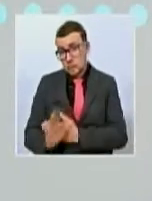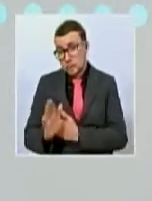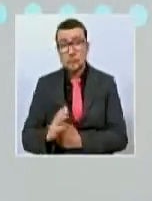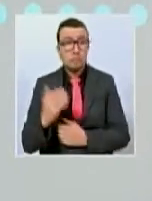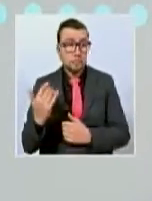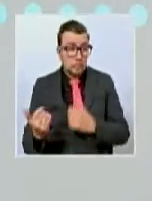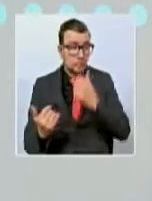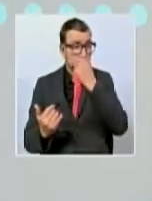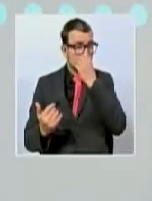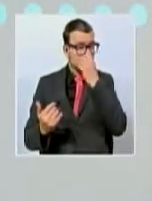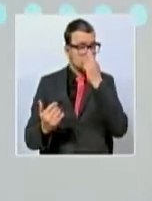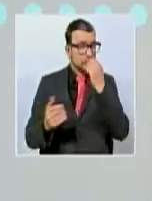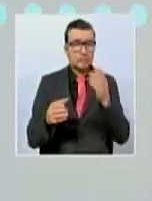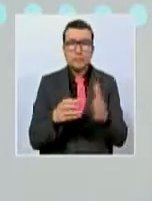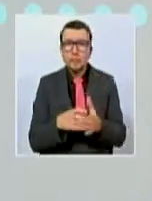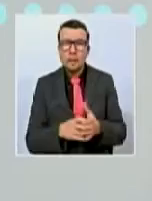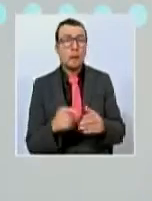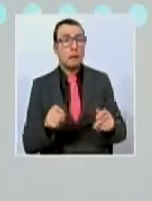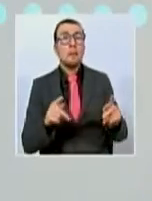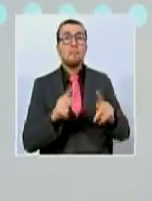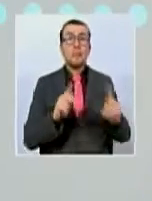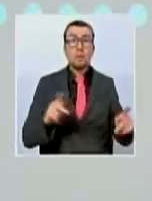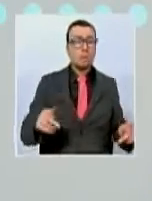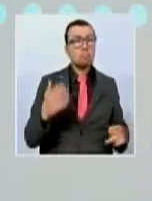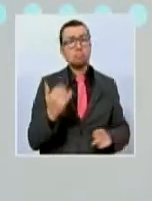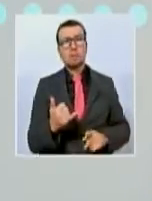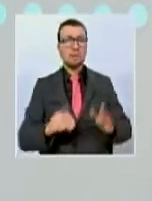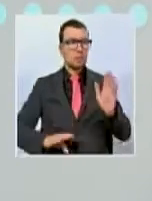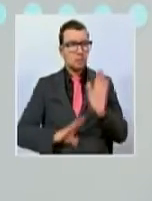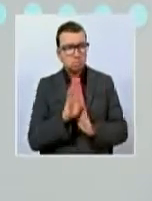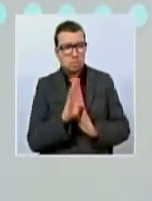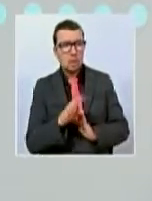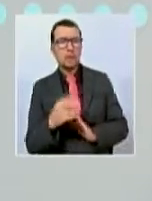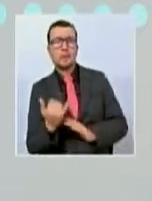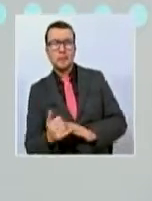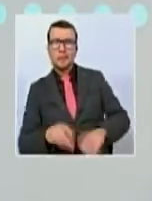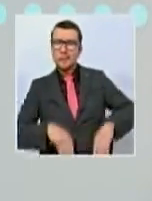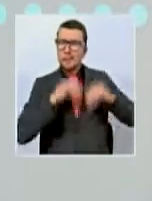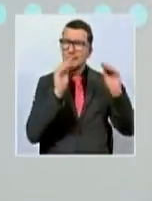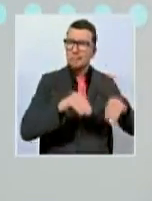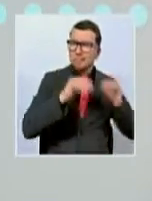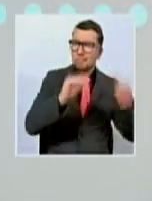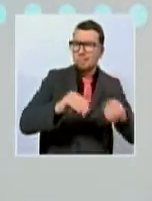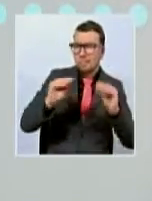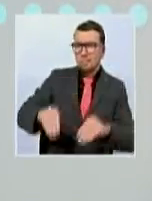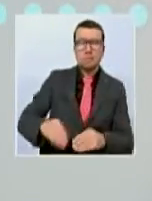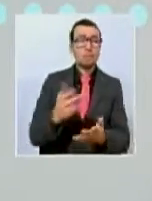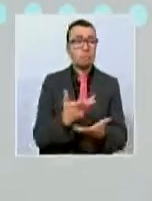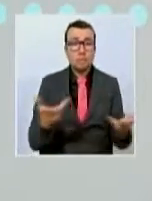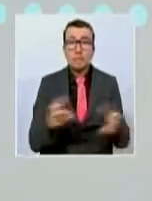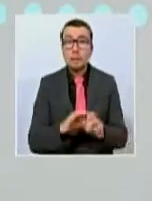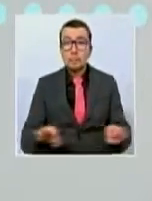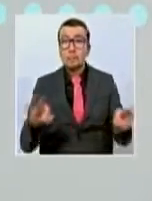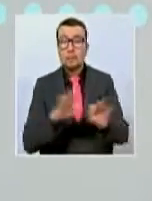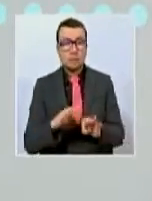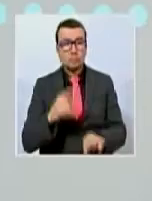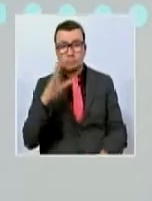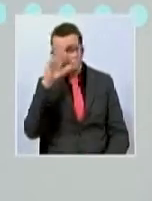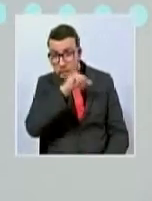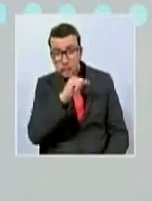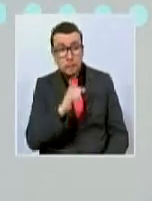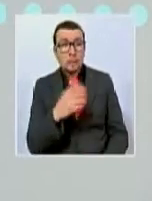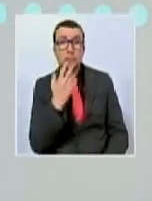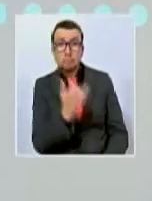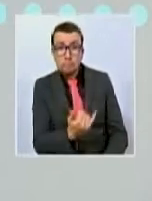de capacitación, ¿cierto? Para la gente, de formación, son realmente importantes. Porque ahí es donde nos vamos dando cuenta y donde el televidente se